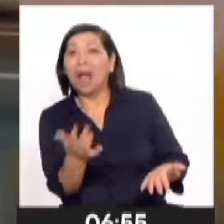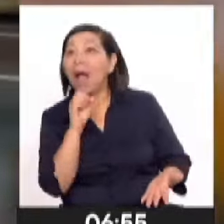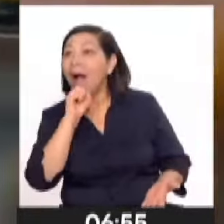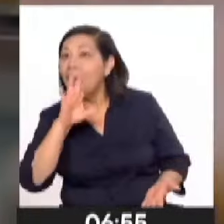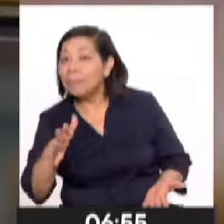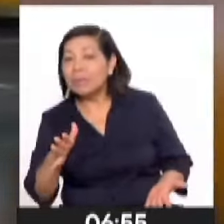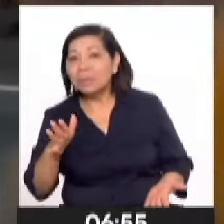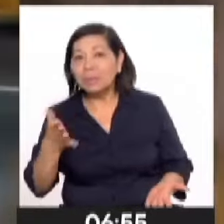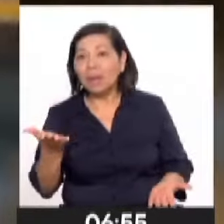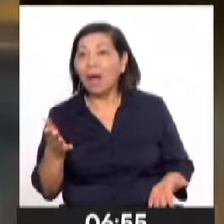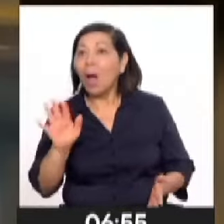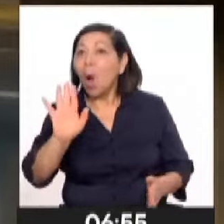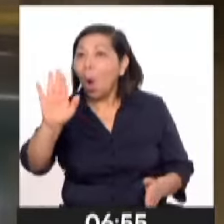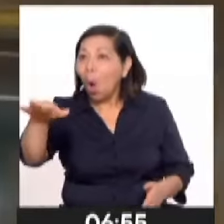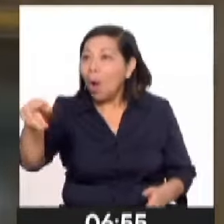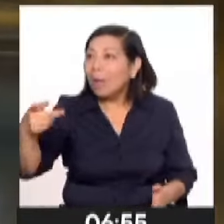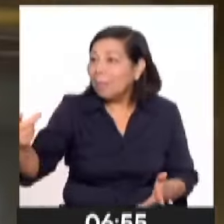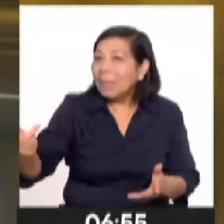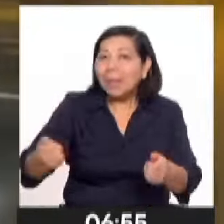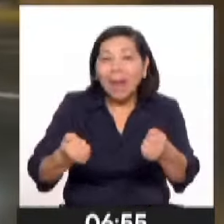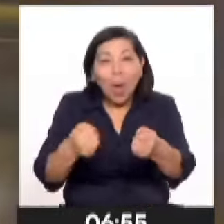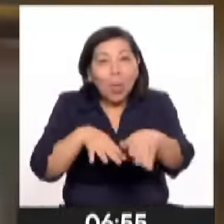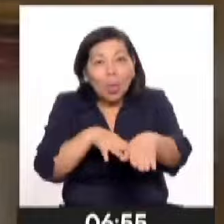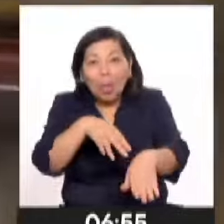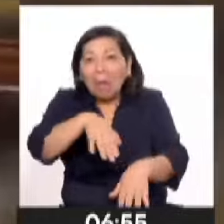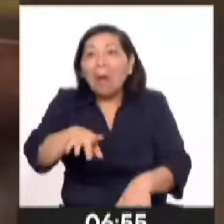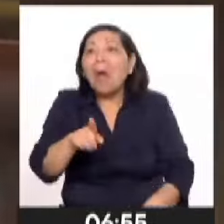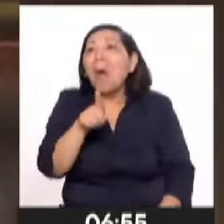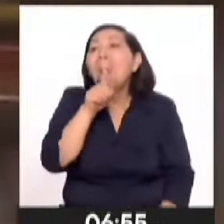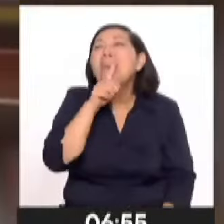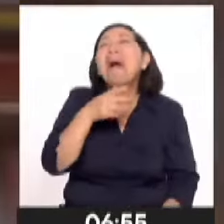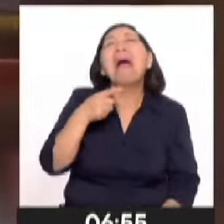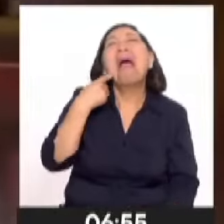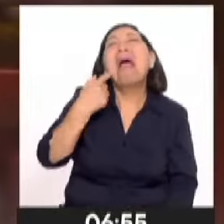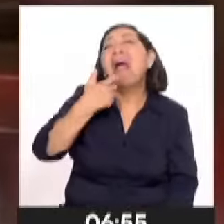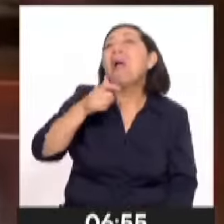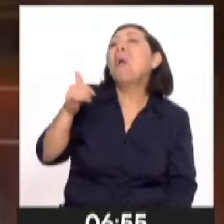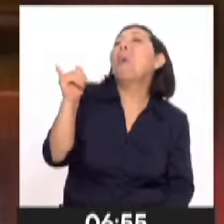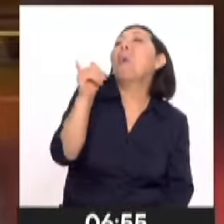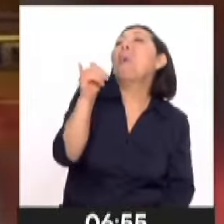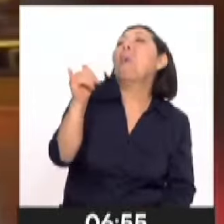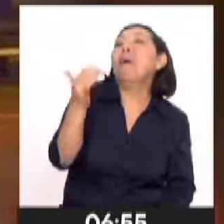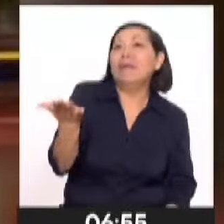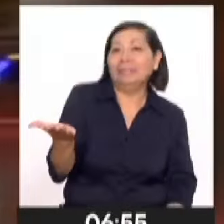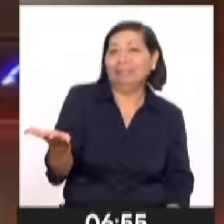avisarle, ¿no? Alcanzar al conductor de la cisterna para poder advertirle. Simplemente graba, ¿no?